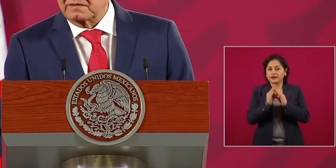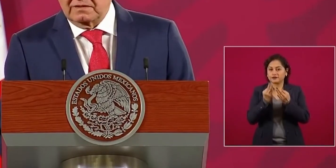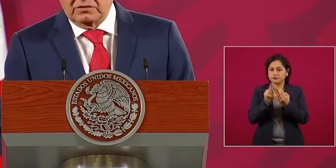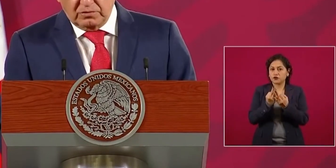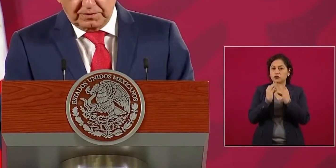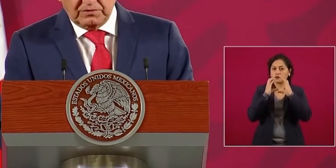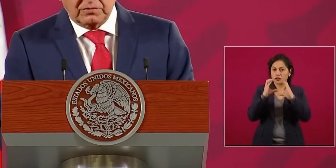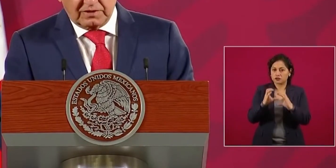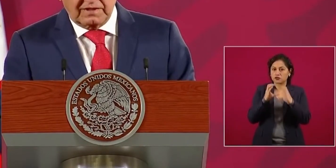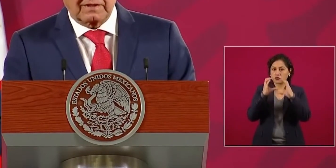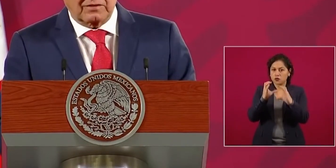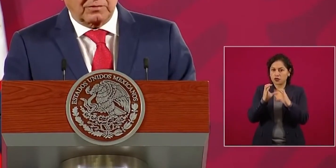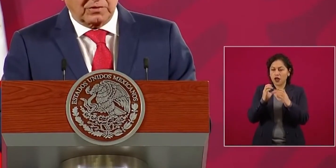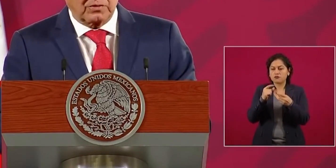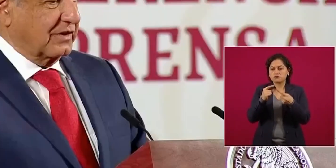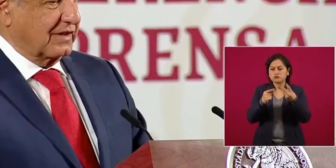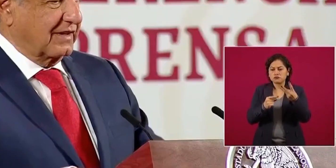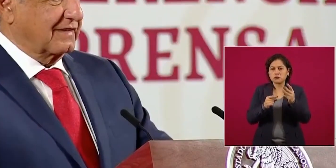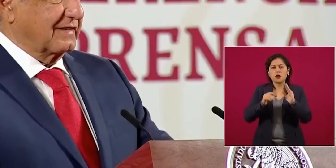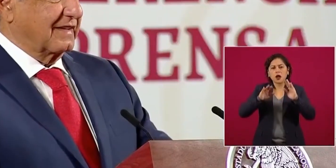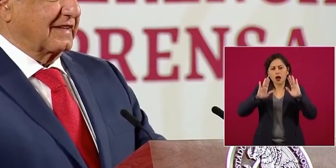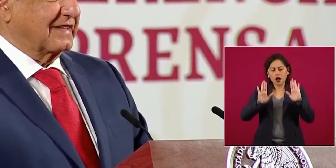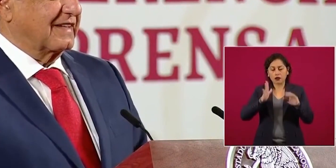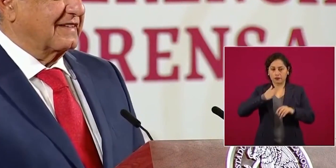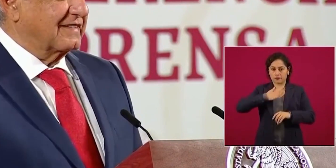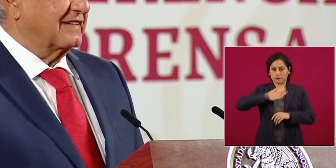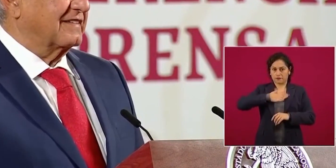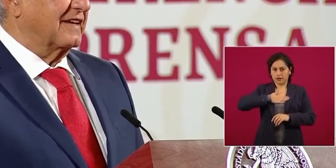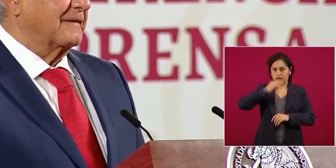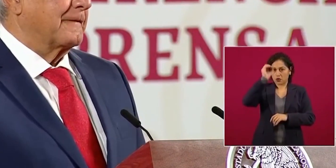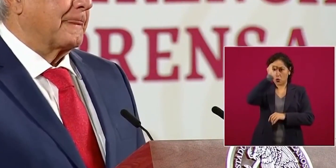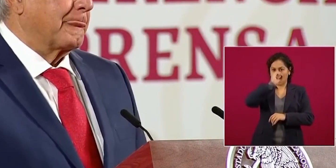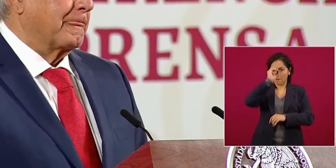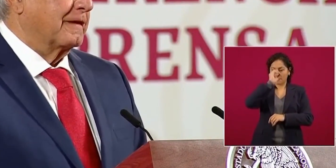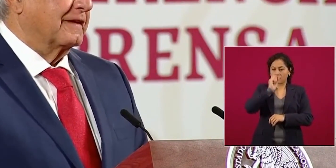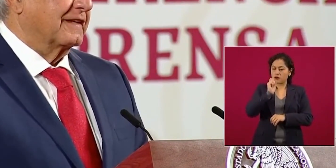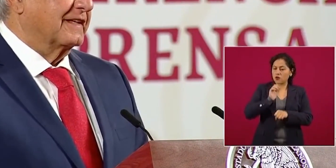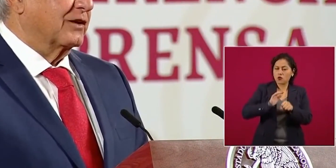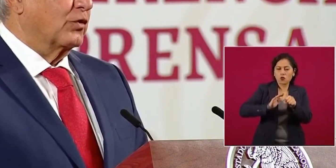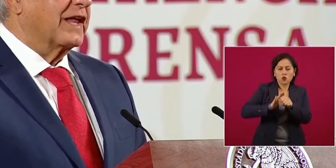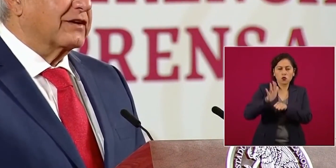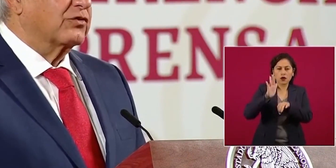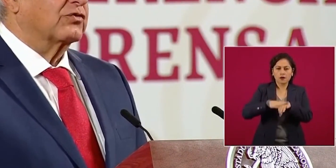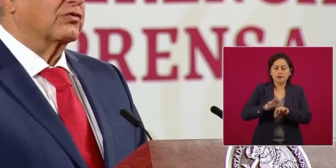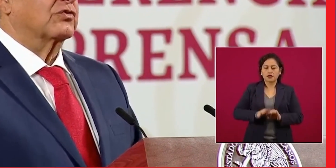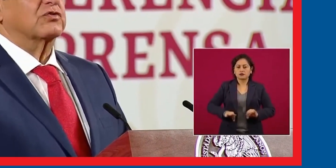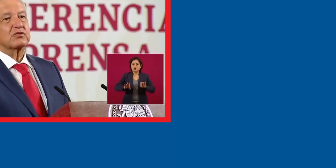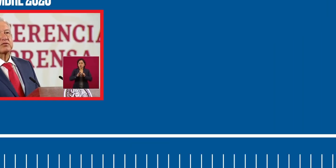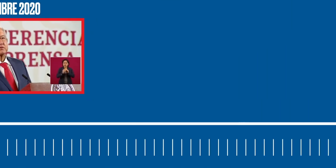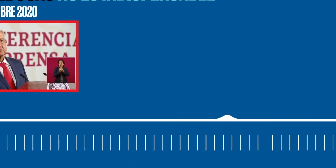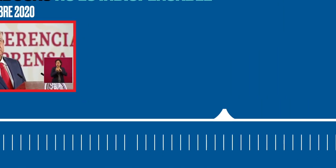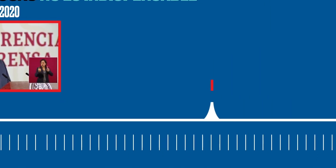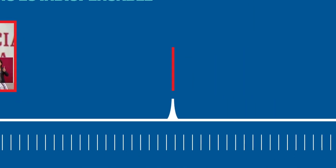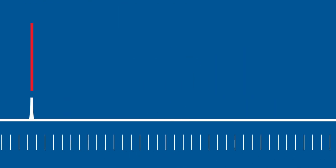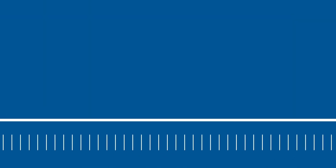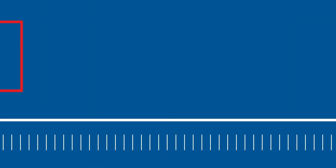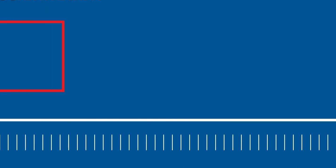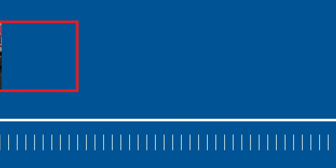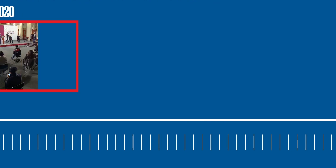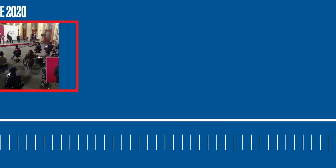indispensable. Y yo pienso que lo mejor es la sana distancia y el cuidarnos nosotros.